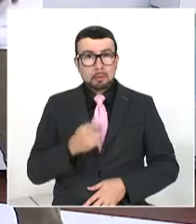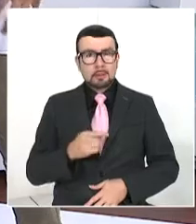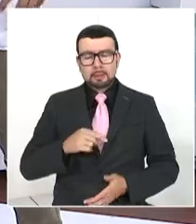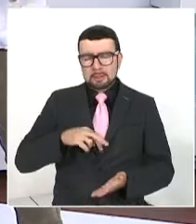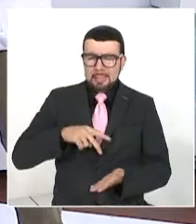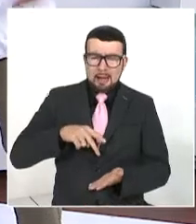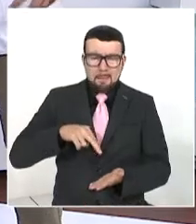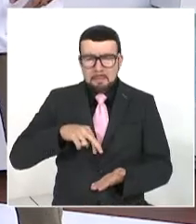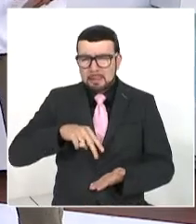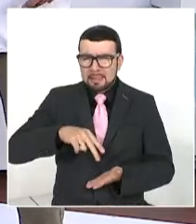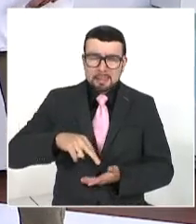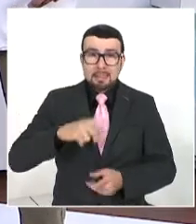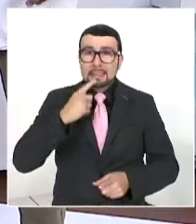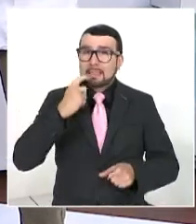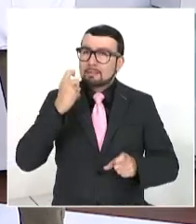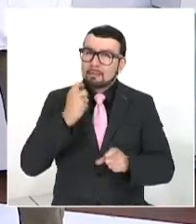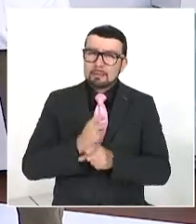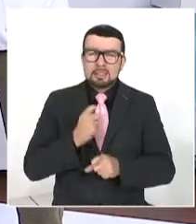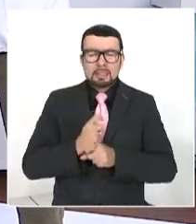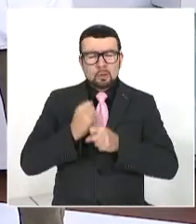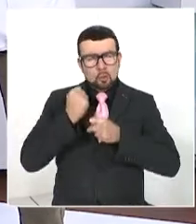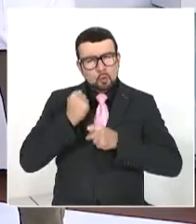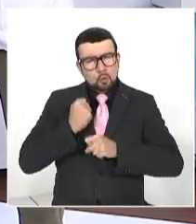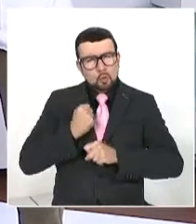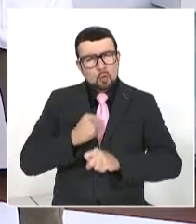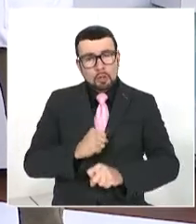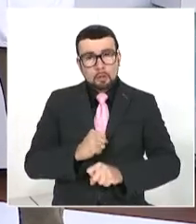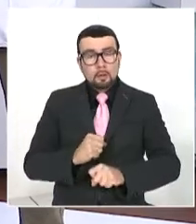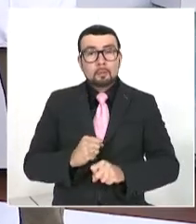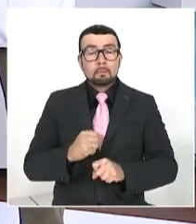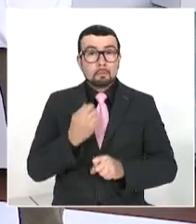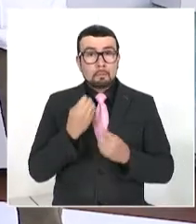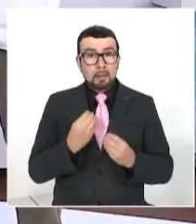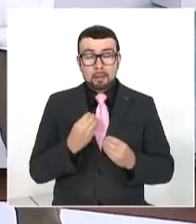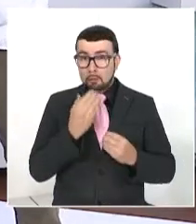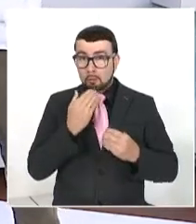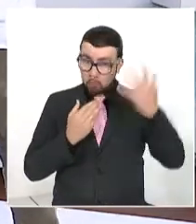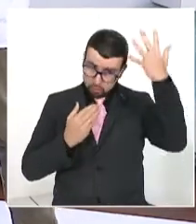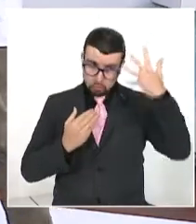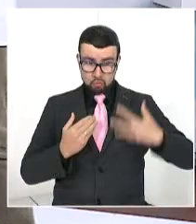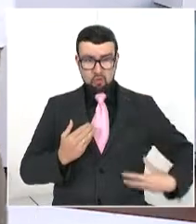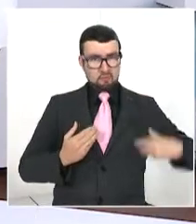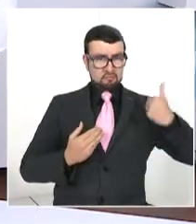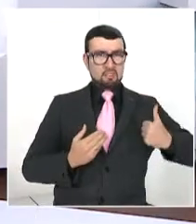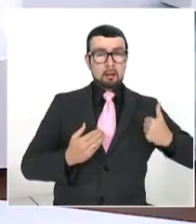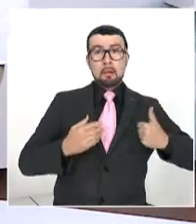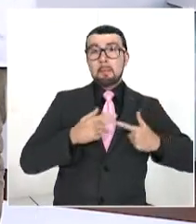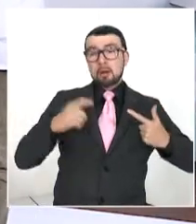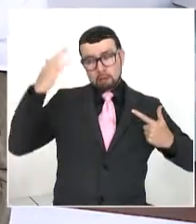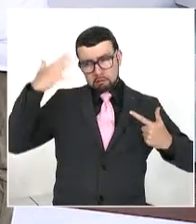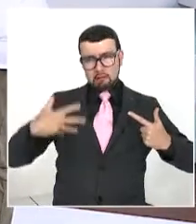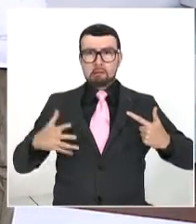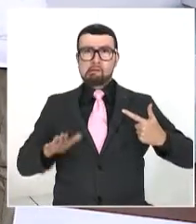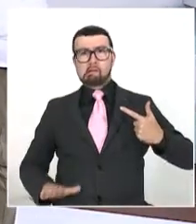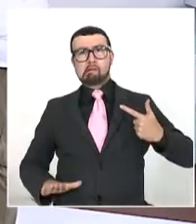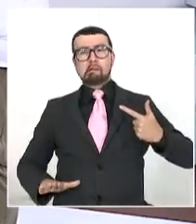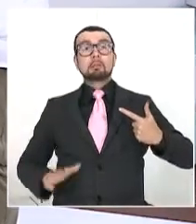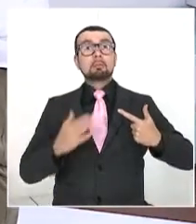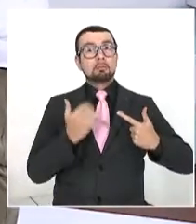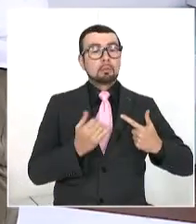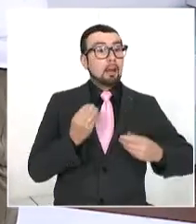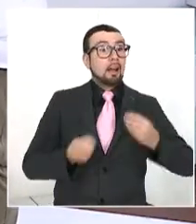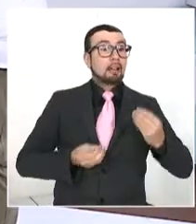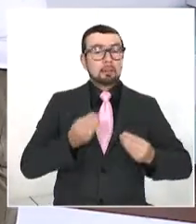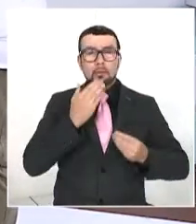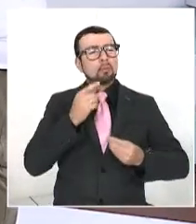tenía que hacer en el lado bueno para él poder sostener el resto del cuerpo que quedó paralizado. Doctor Andrés, trate de mover su brazo